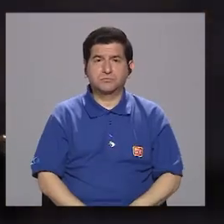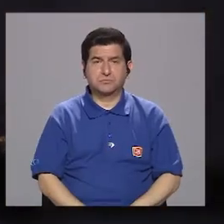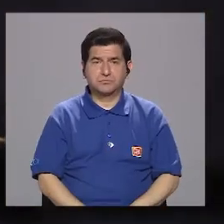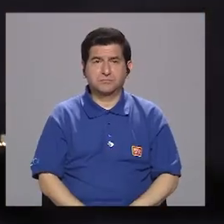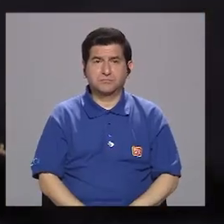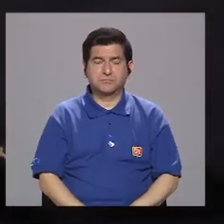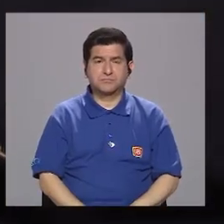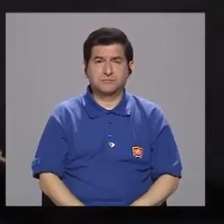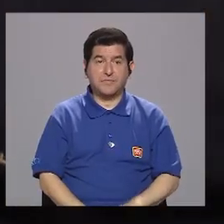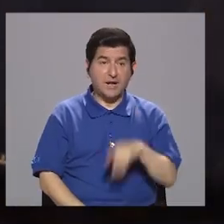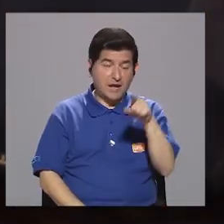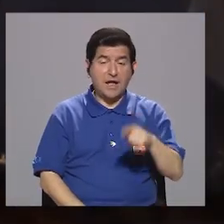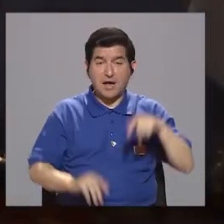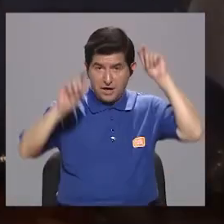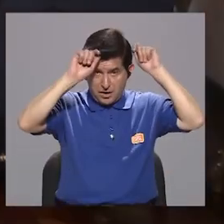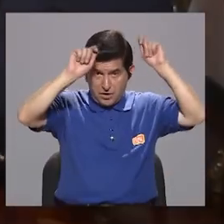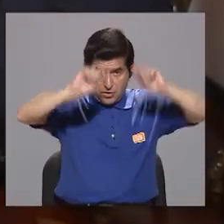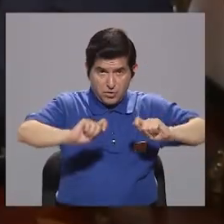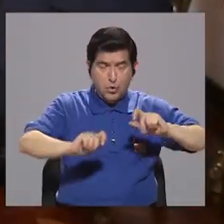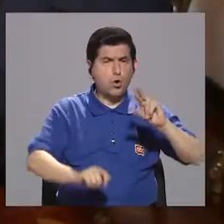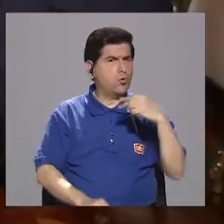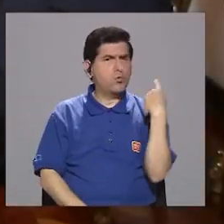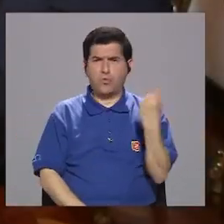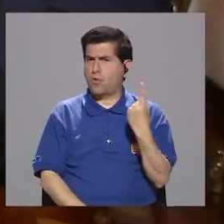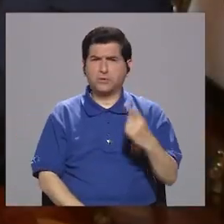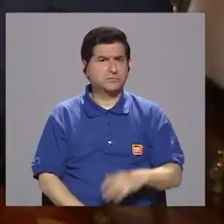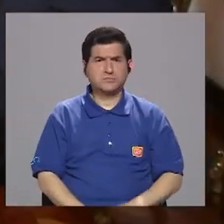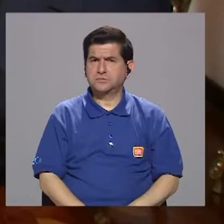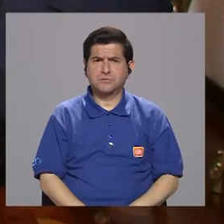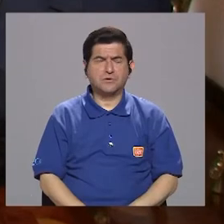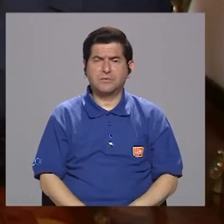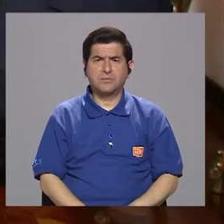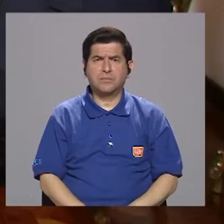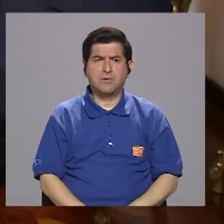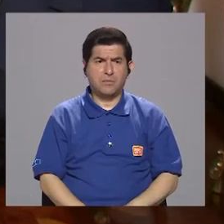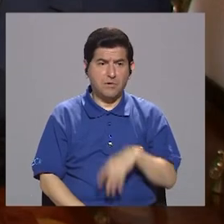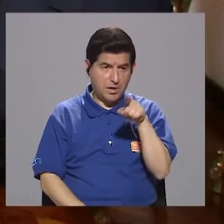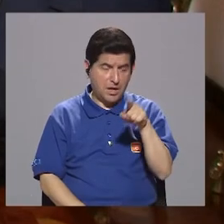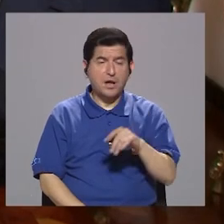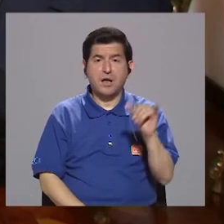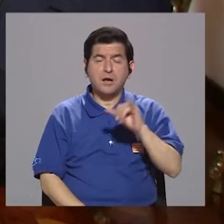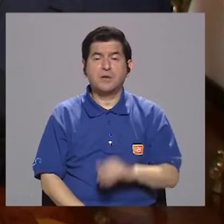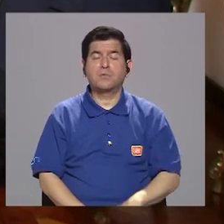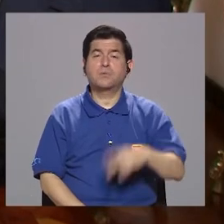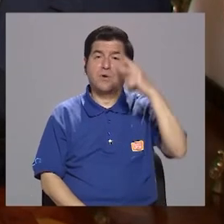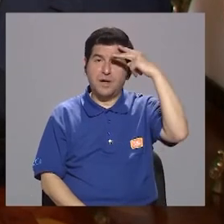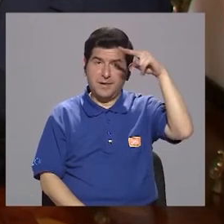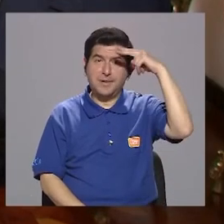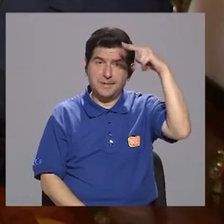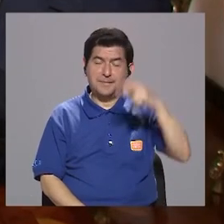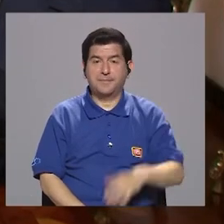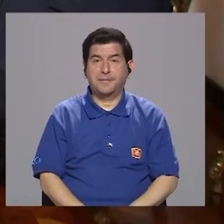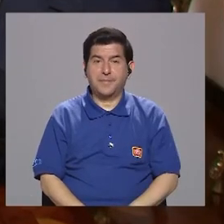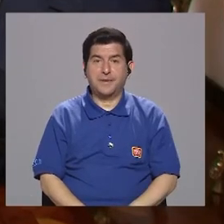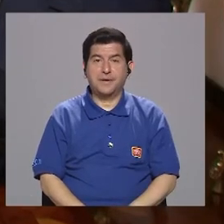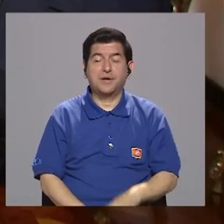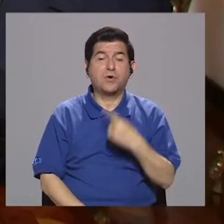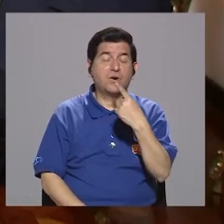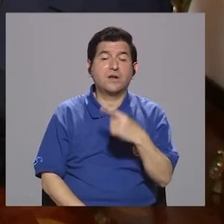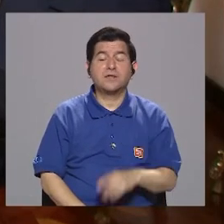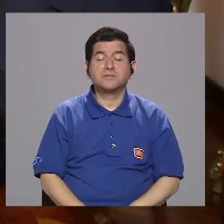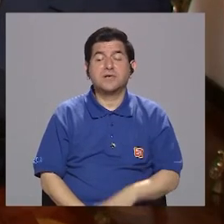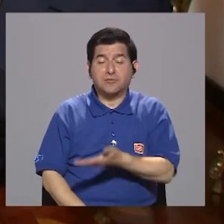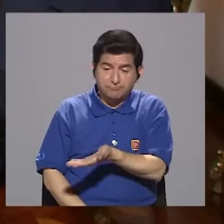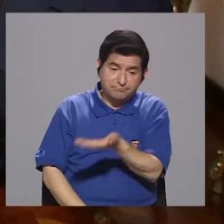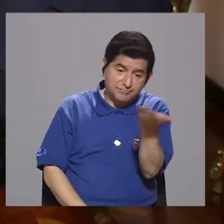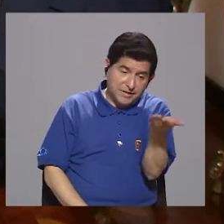sombrero? No, pues no solo se quitaba el sombrero en el bus, sino que pase usted. En México, exactamente, le decía a la señora,